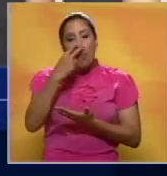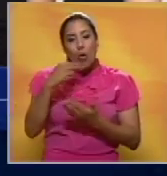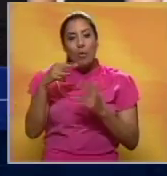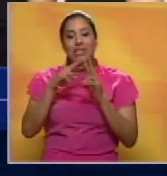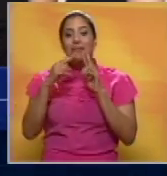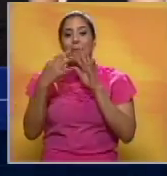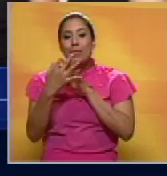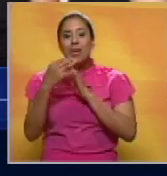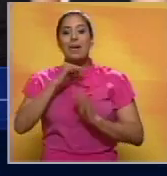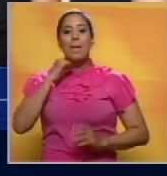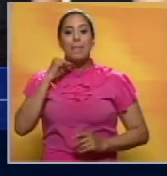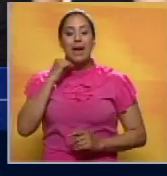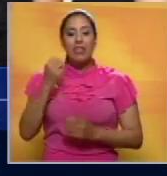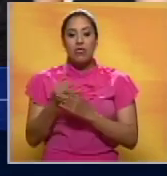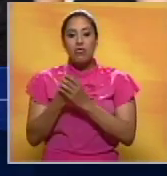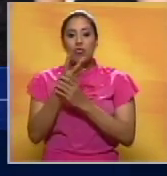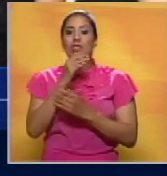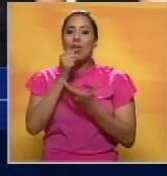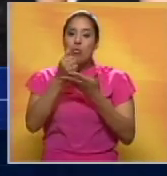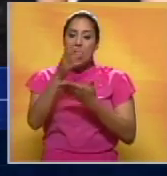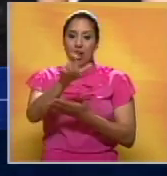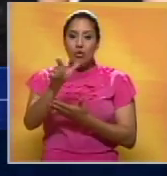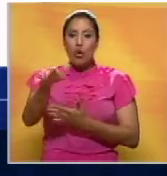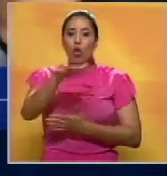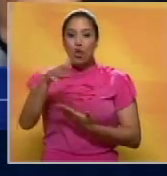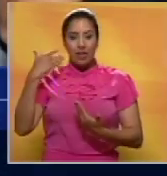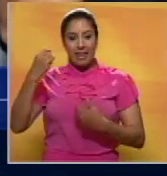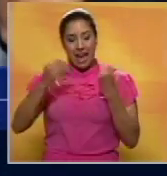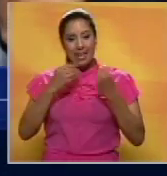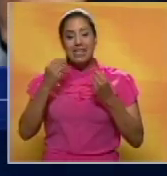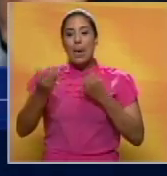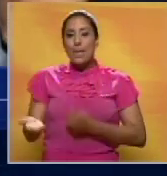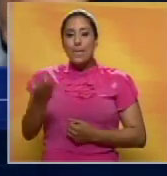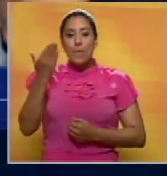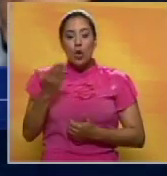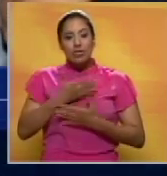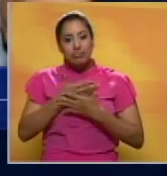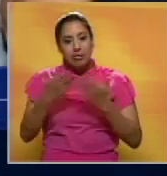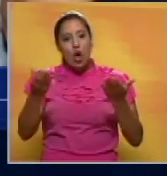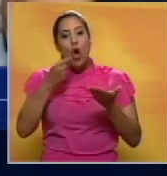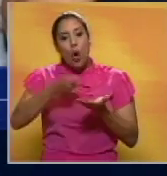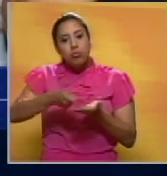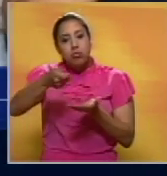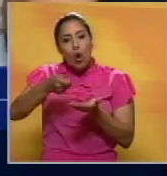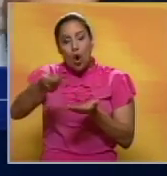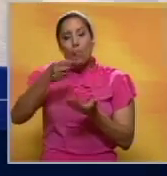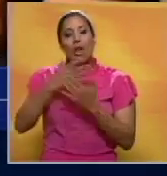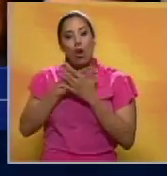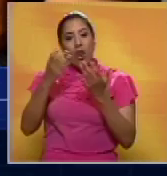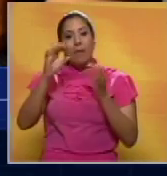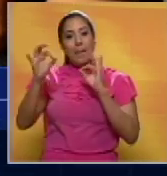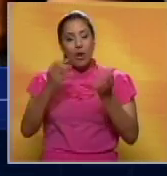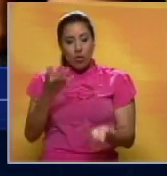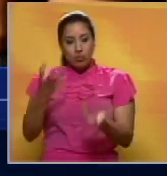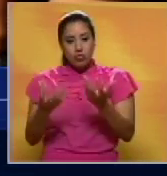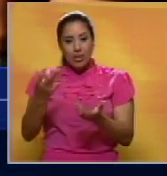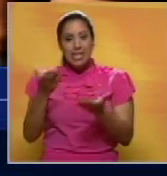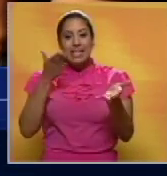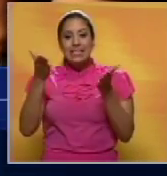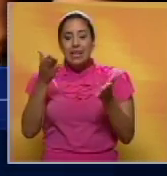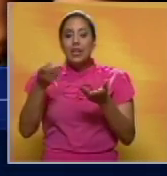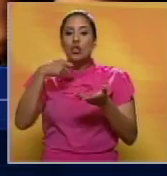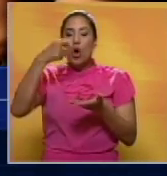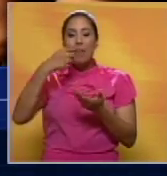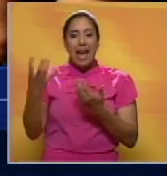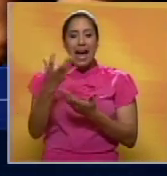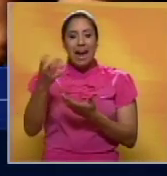Padre Pío de la Fundación El Buen Samaritano, donde realizaron un importante donativo de alimentos y colaboraron preparando y sirviendo